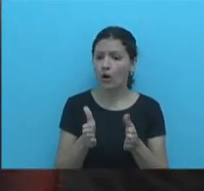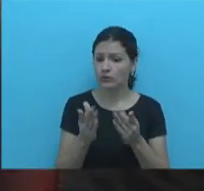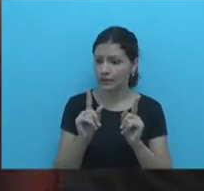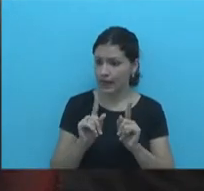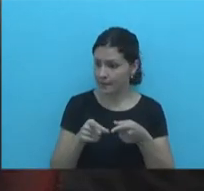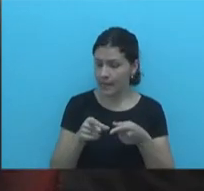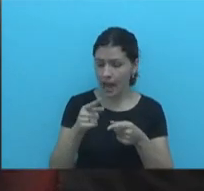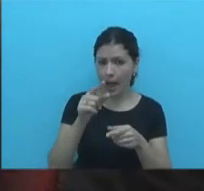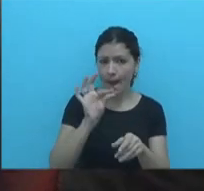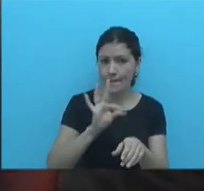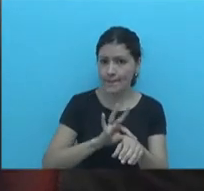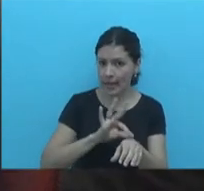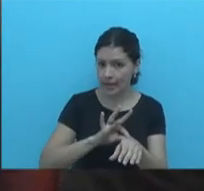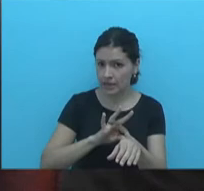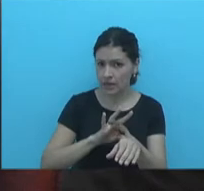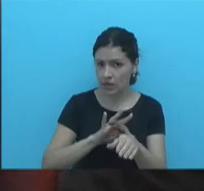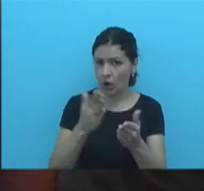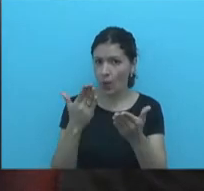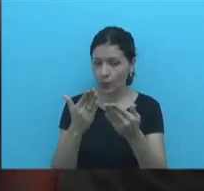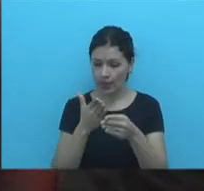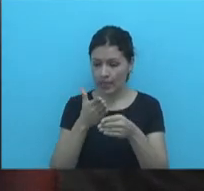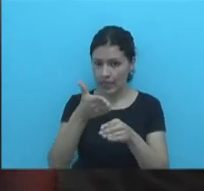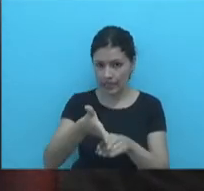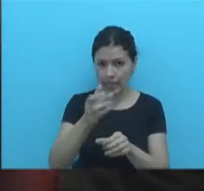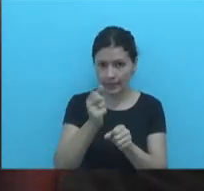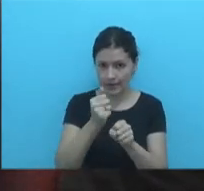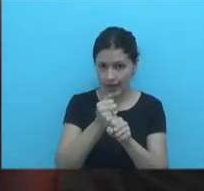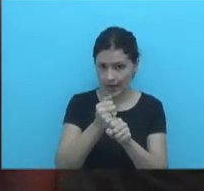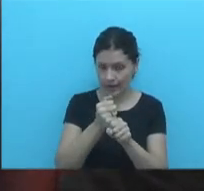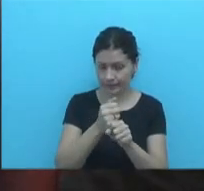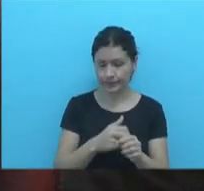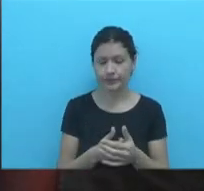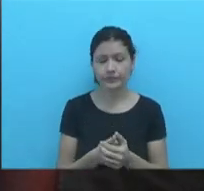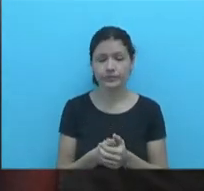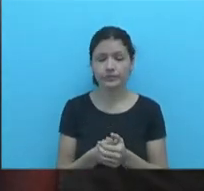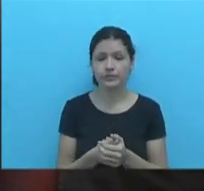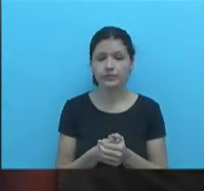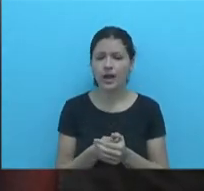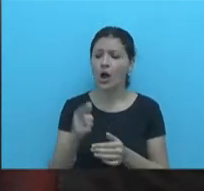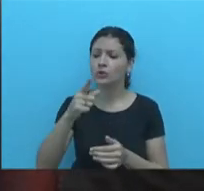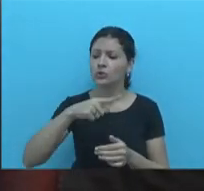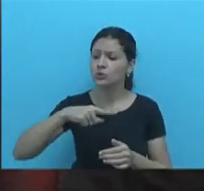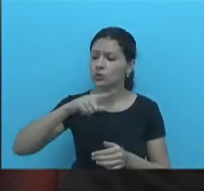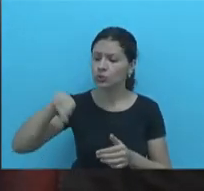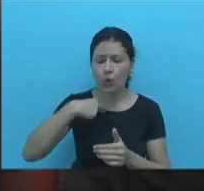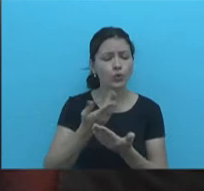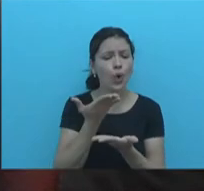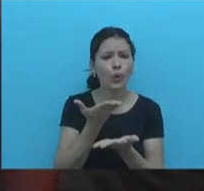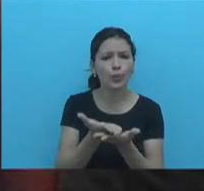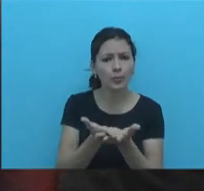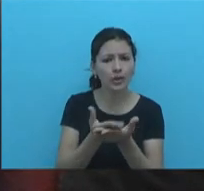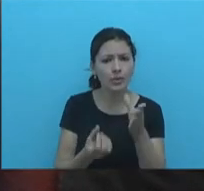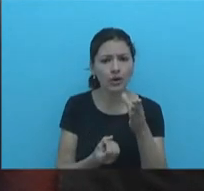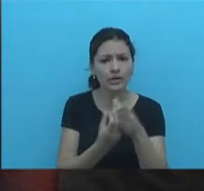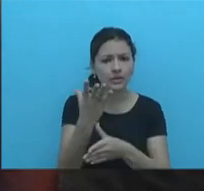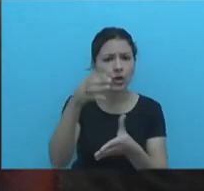la labor correspondiente. Desde un ámbito civil y legal se propone la creación de una sala, la